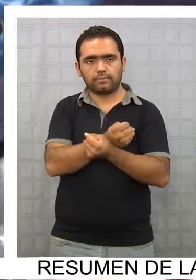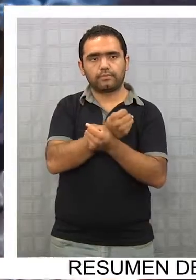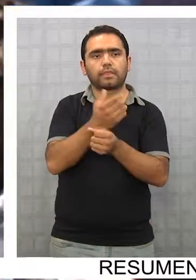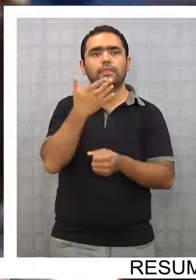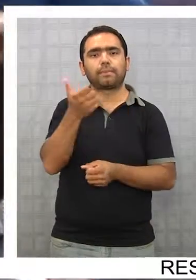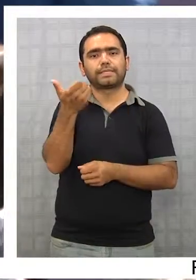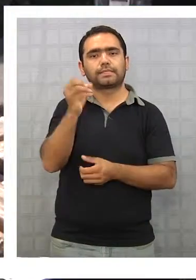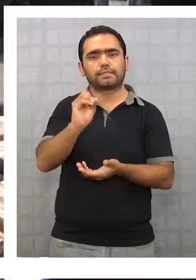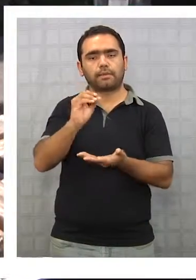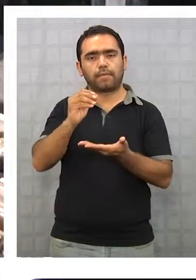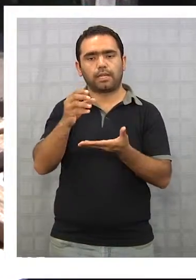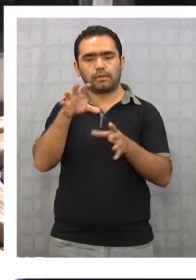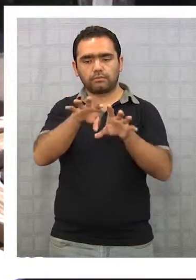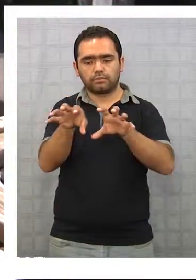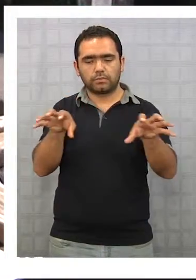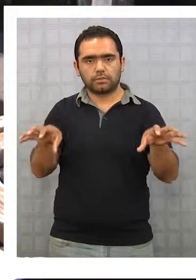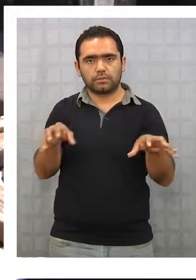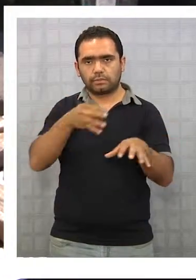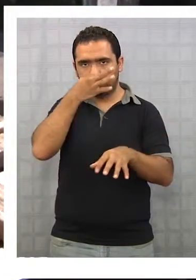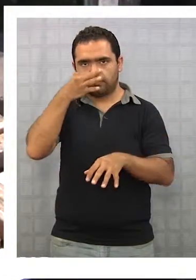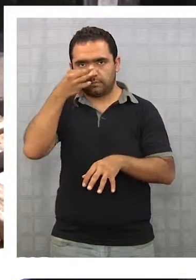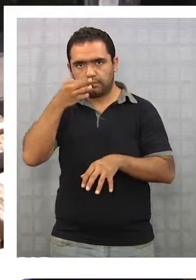de 60.000 dosis de drogas.